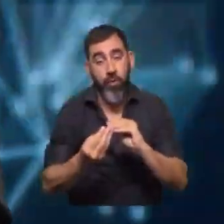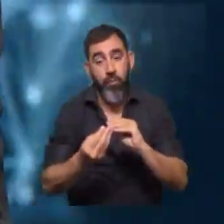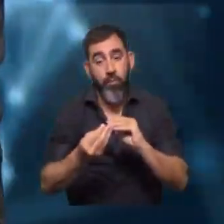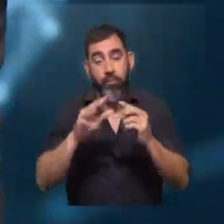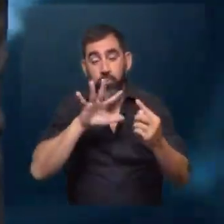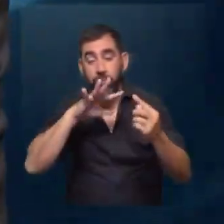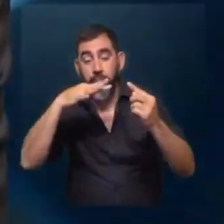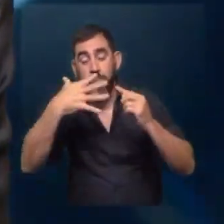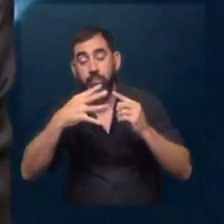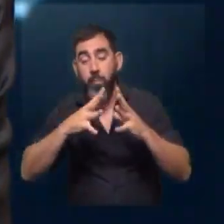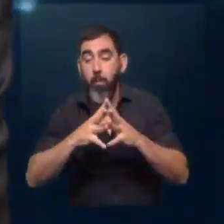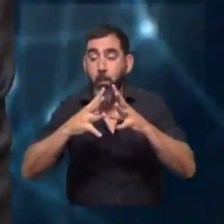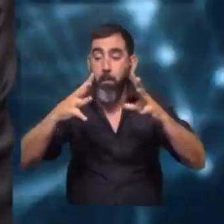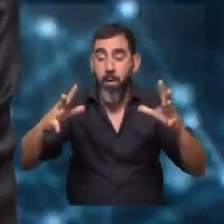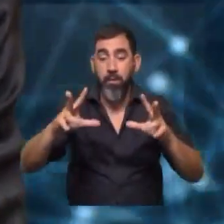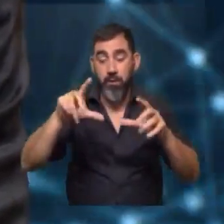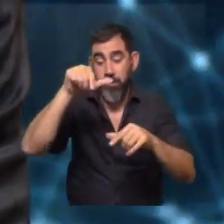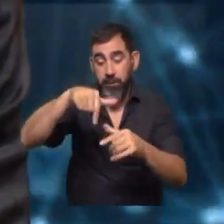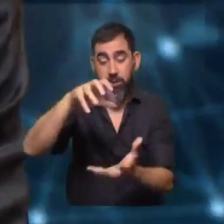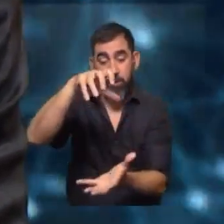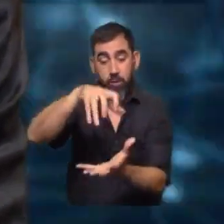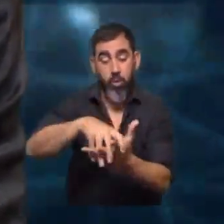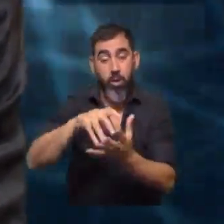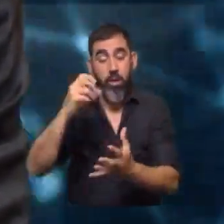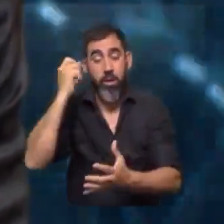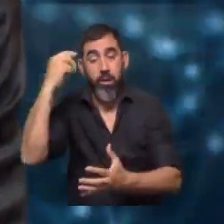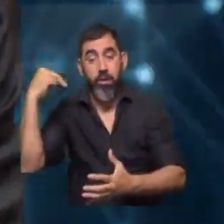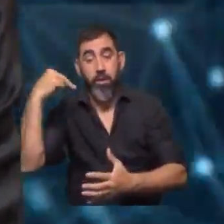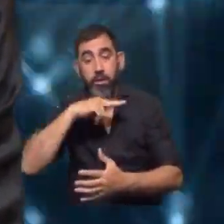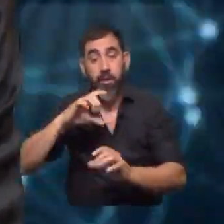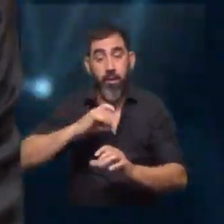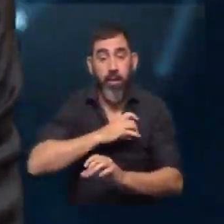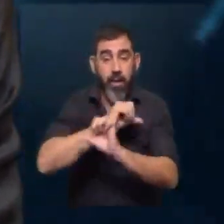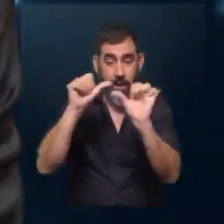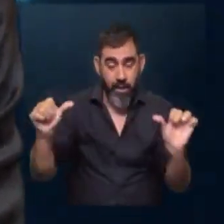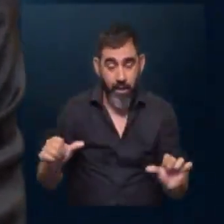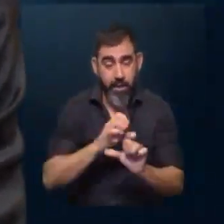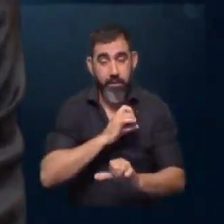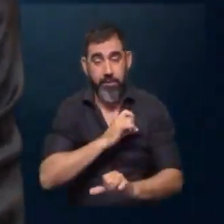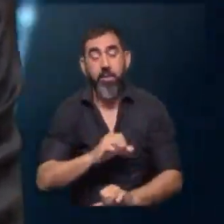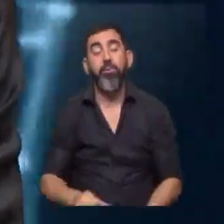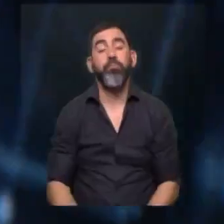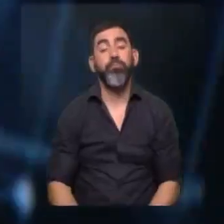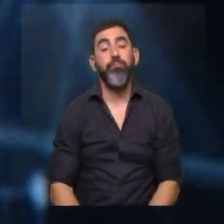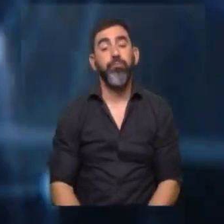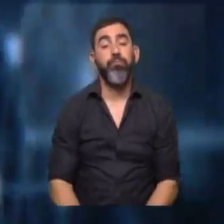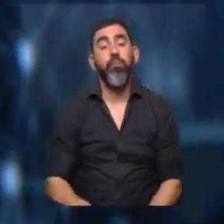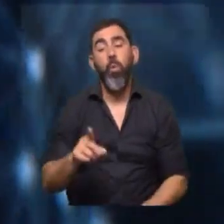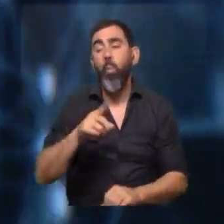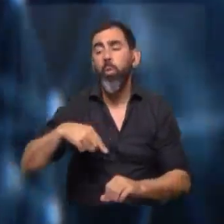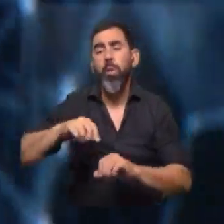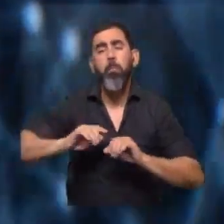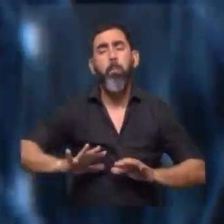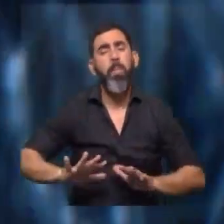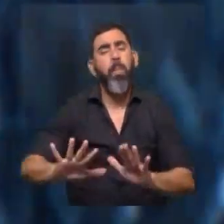poco más amplia, y eso es lo que nosotros desde el Centro Nacional de Inteligencia Artificial en Chile hacemos. Está bien. Ustedes elaboraron en el